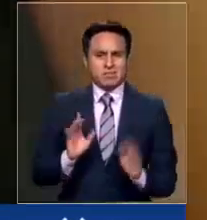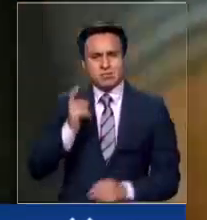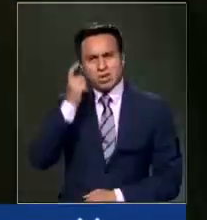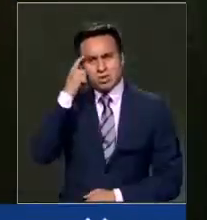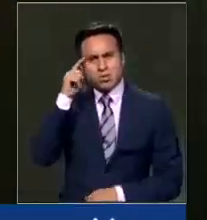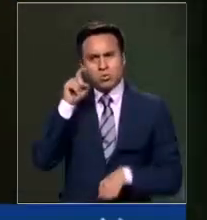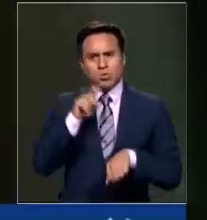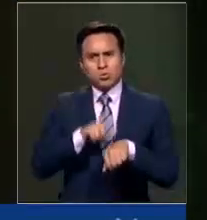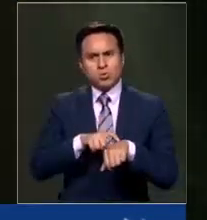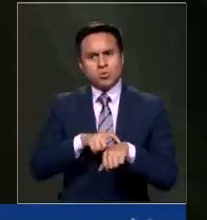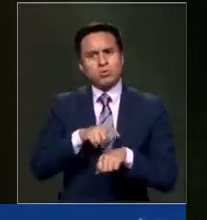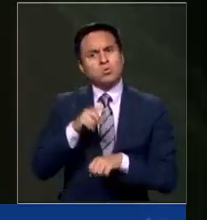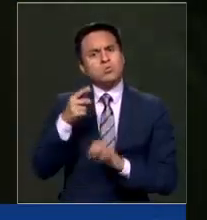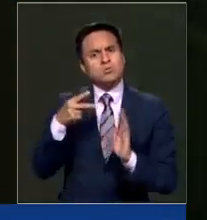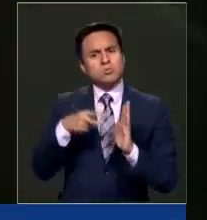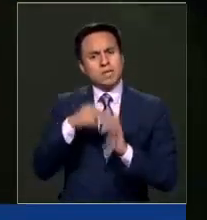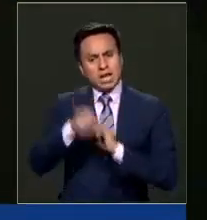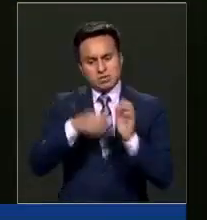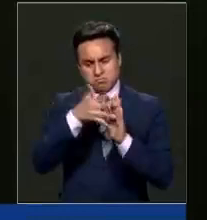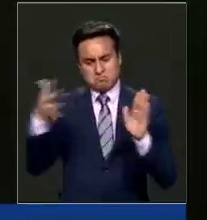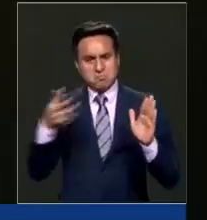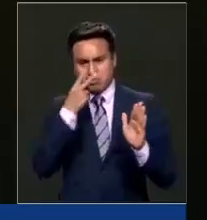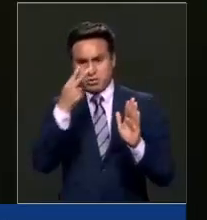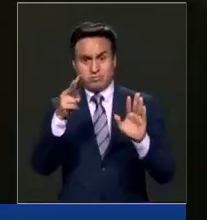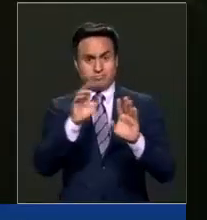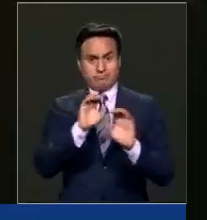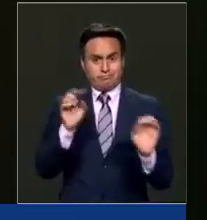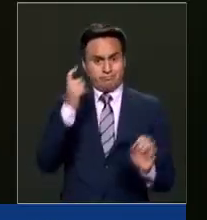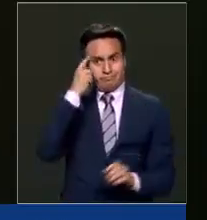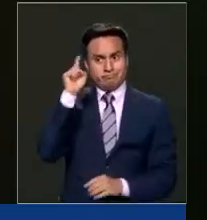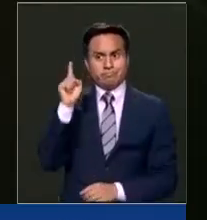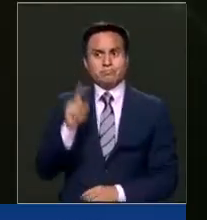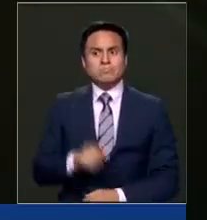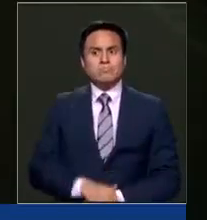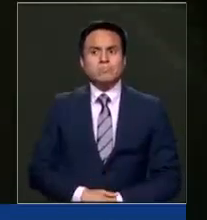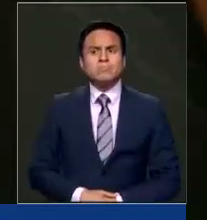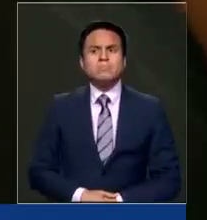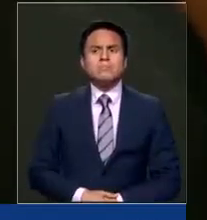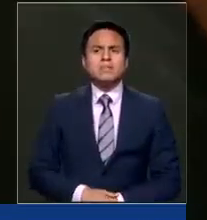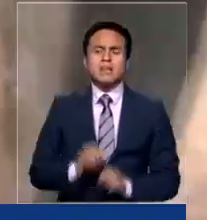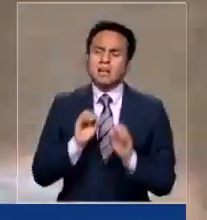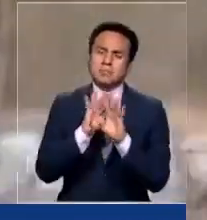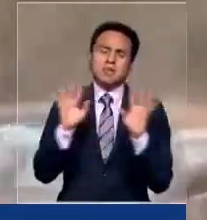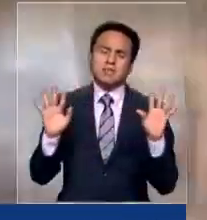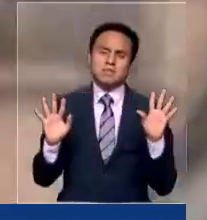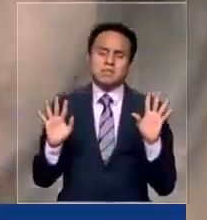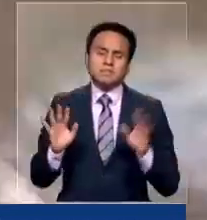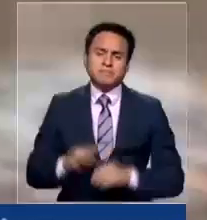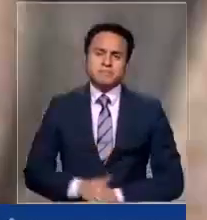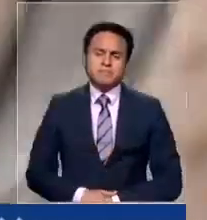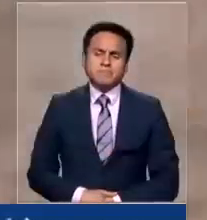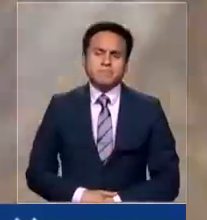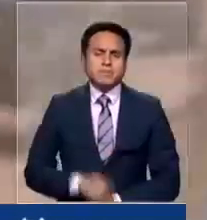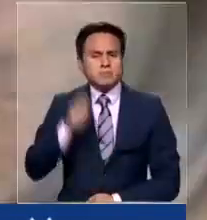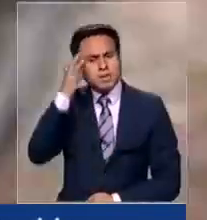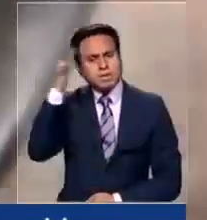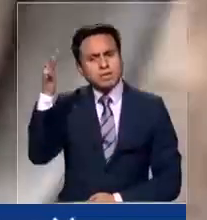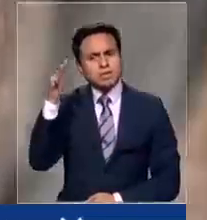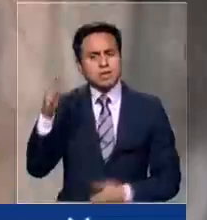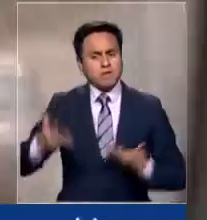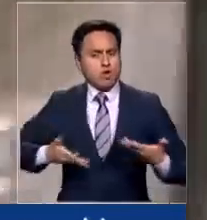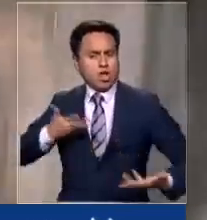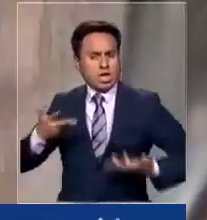que en esta época en este siglo viva muestra amedrentamiento pero claramente imagínense la forma